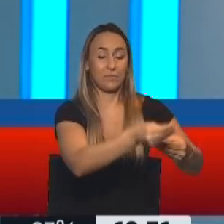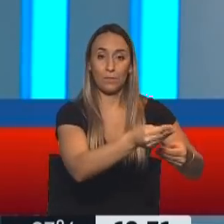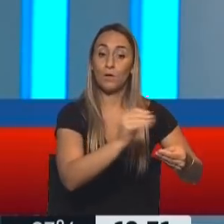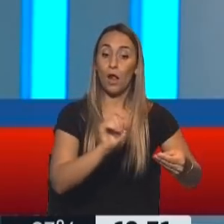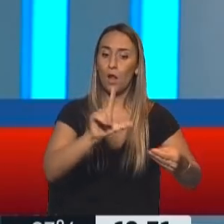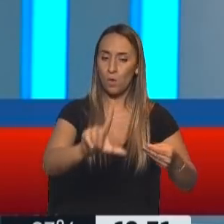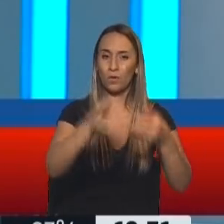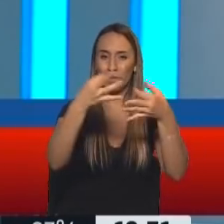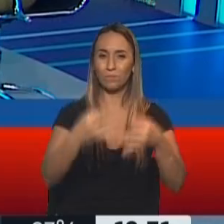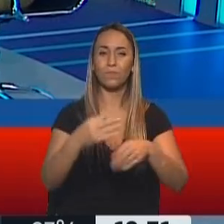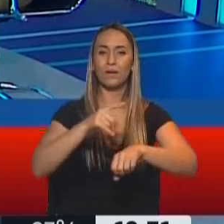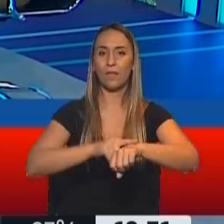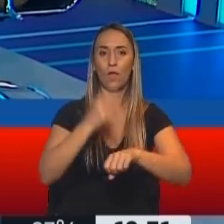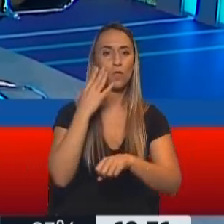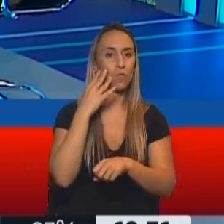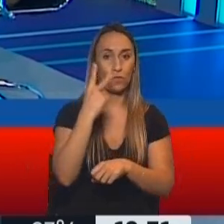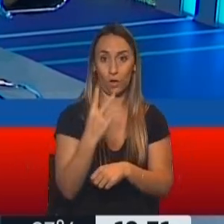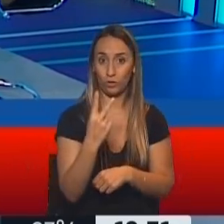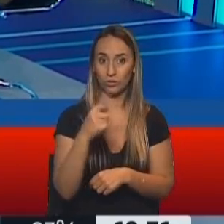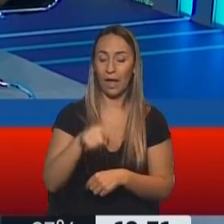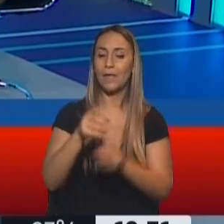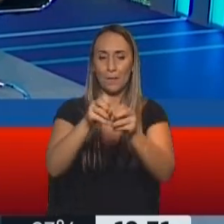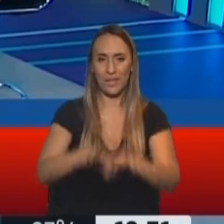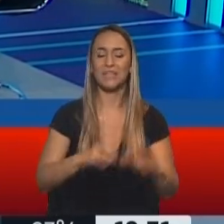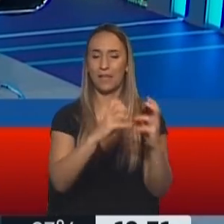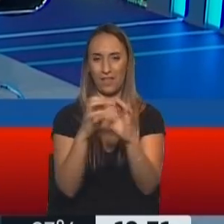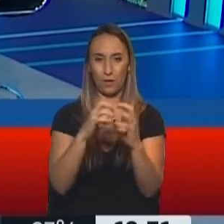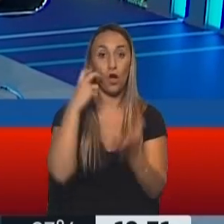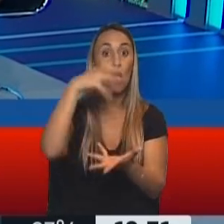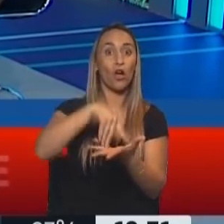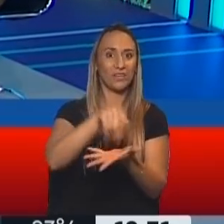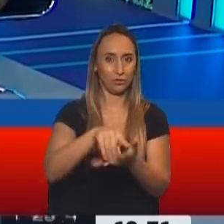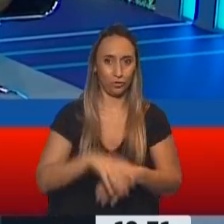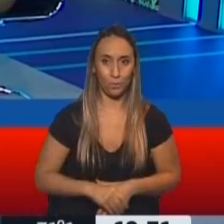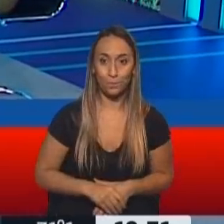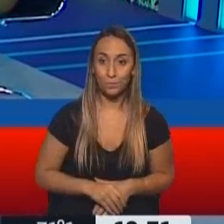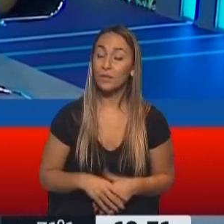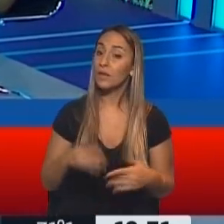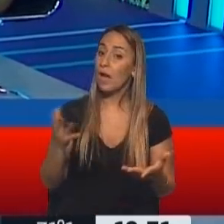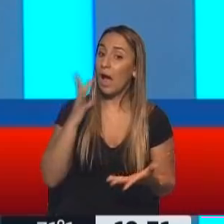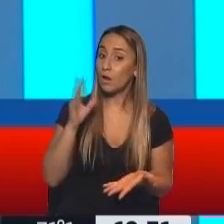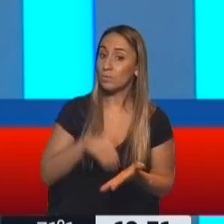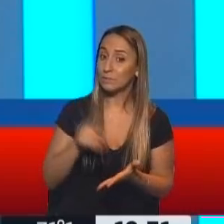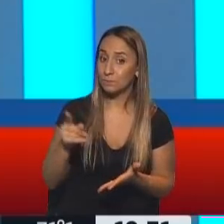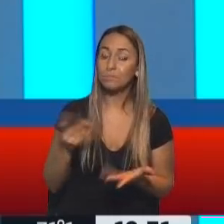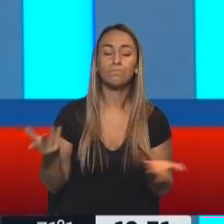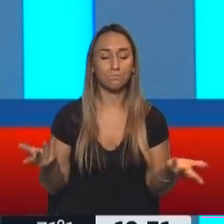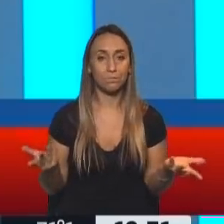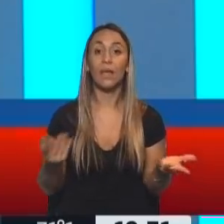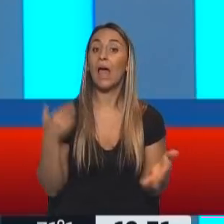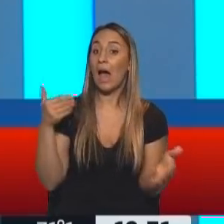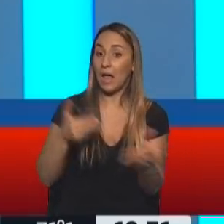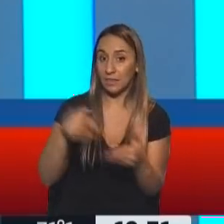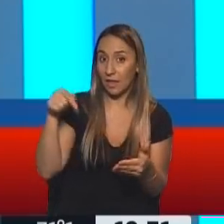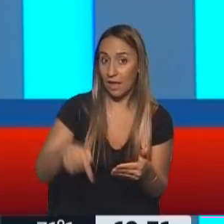a partir de las 2 de la tarde, empieza a discutirse en el Congreso. Me vas a contar enseguida un poco más de cómo va a ser ese circuito. Nasa, ¿qué sabemos? Bueno, hasta ahora lo que tenemos,